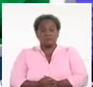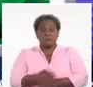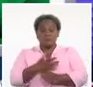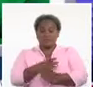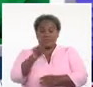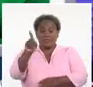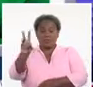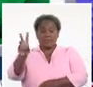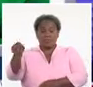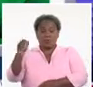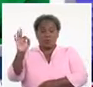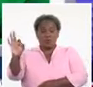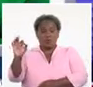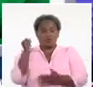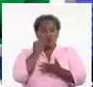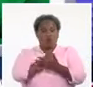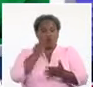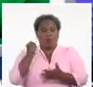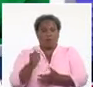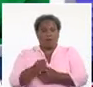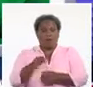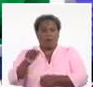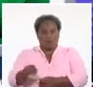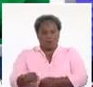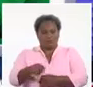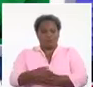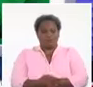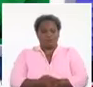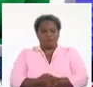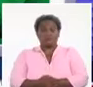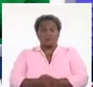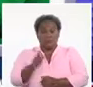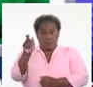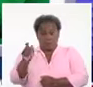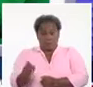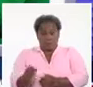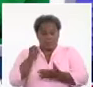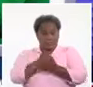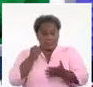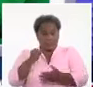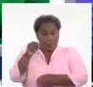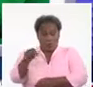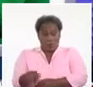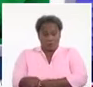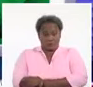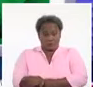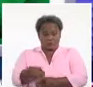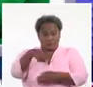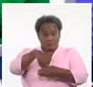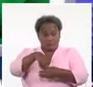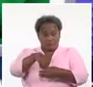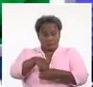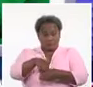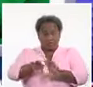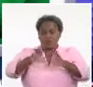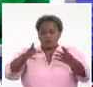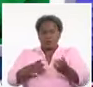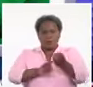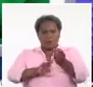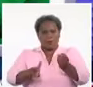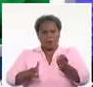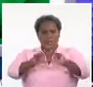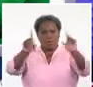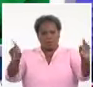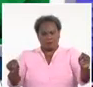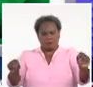de todos los confirmados. Los casos diagnosticados en el día de hoy pertenecen a todas las provincias, excepto